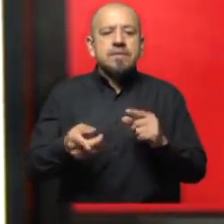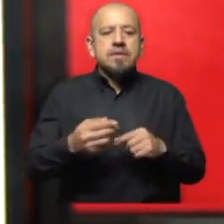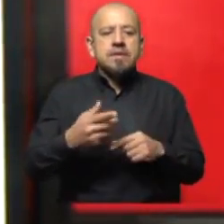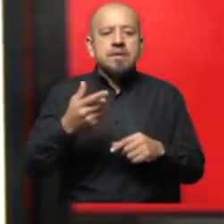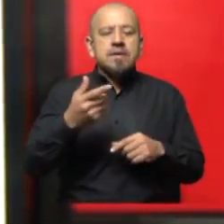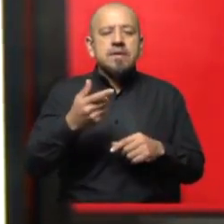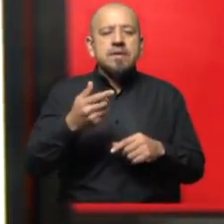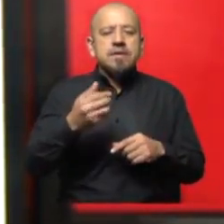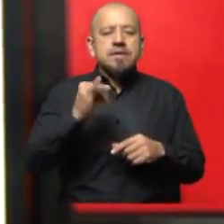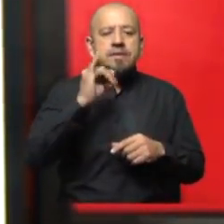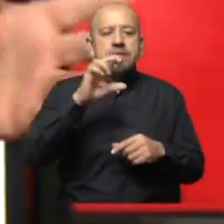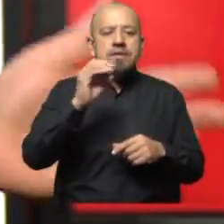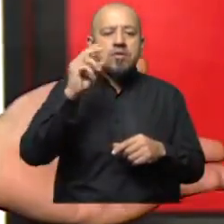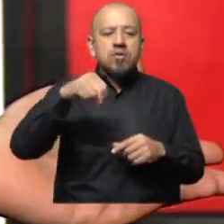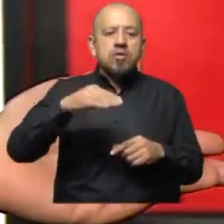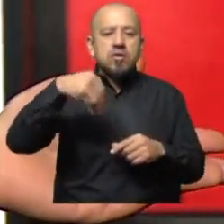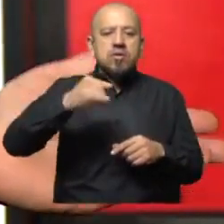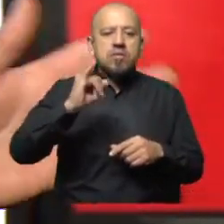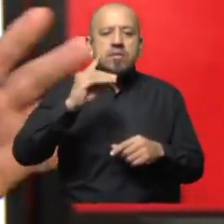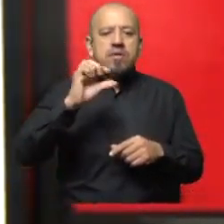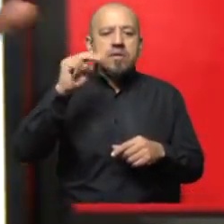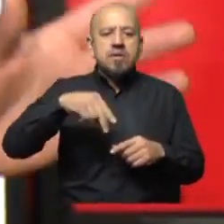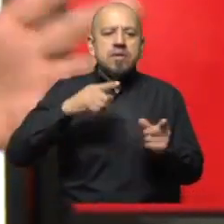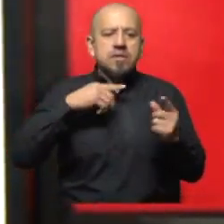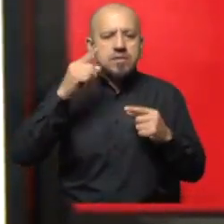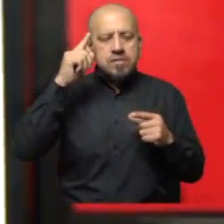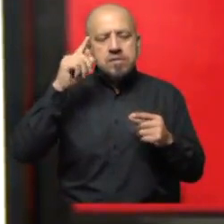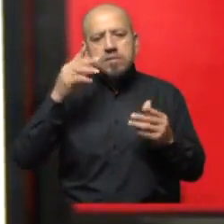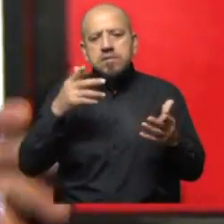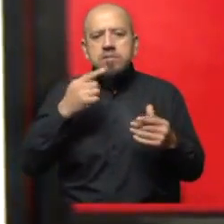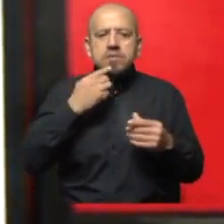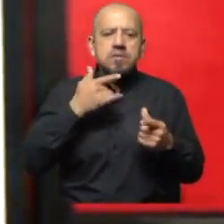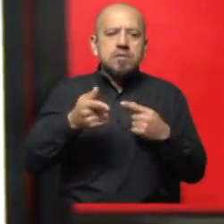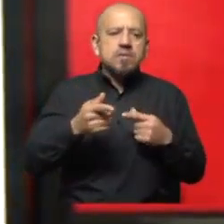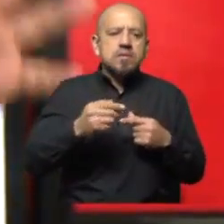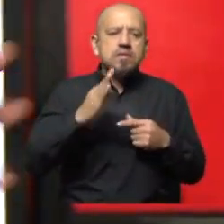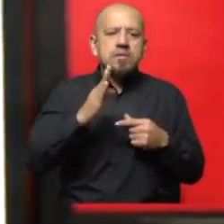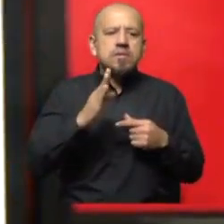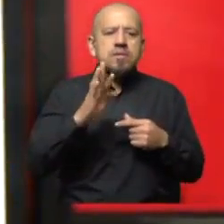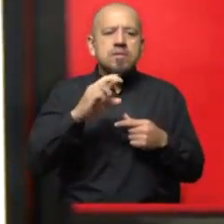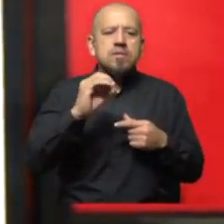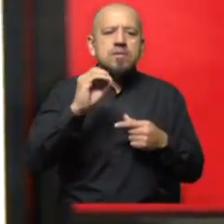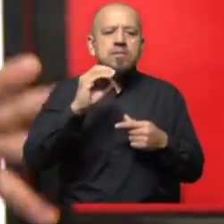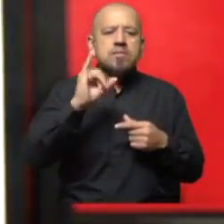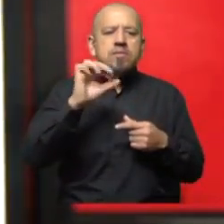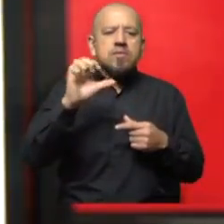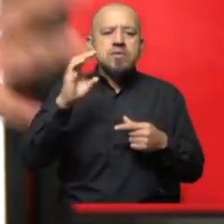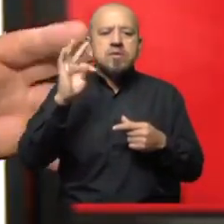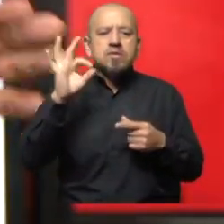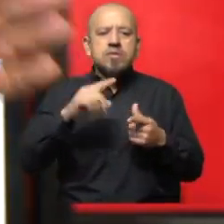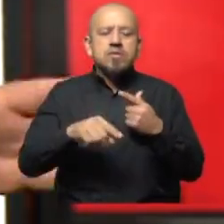y nunca había escuchado mi vida soñada escuchar más este proyecto un machito ponce